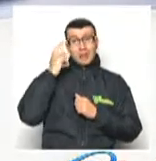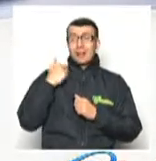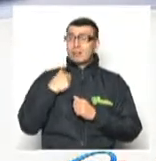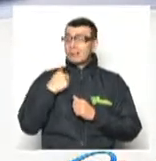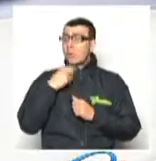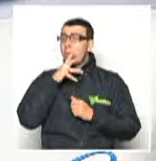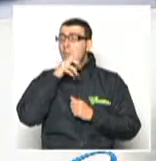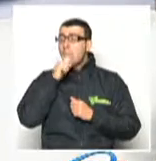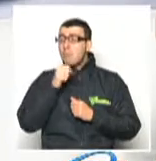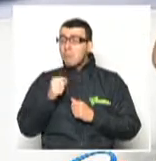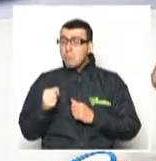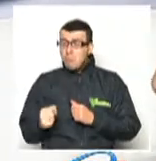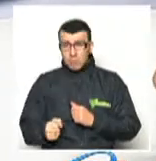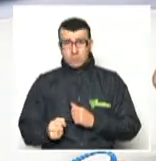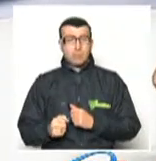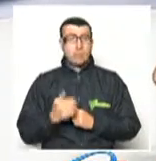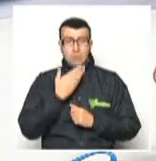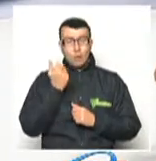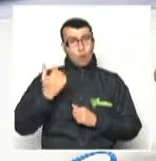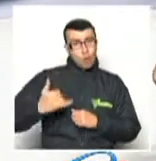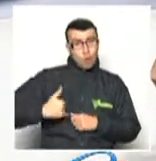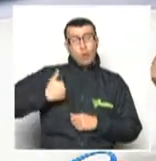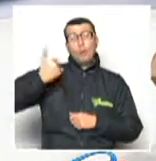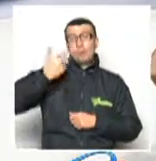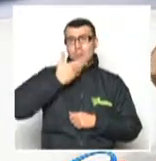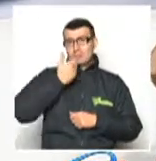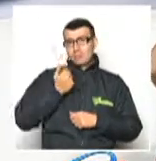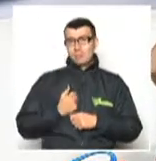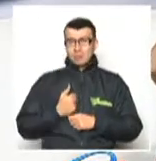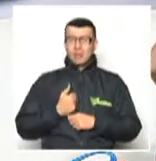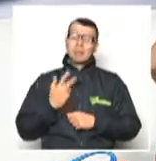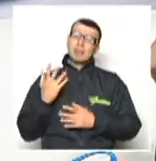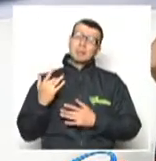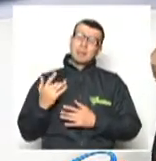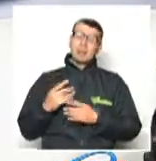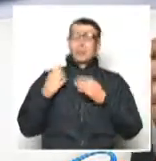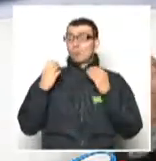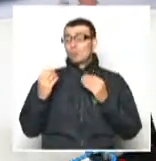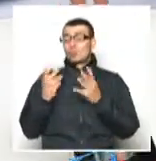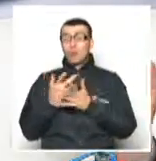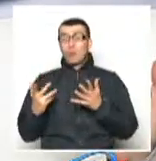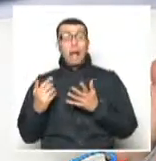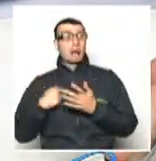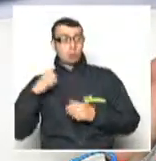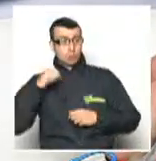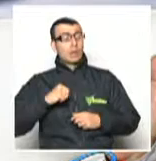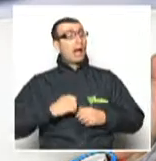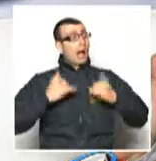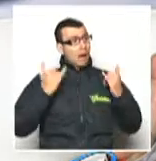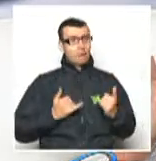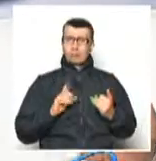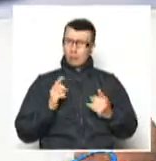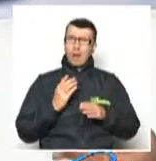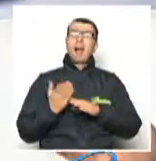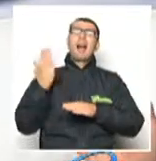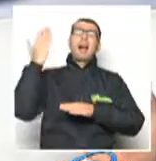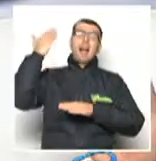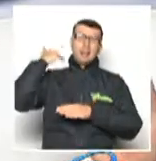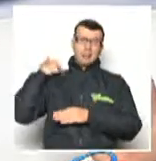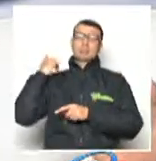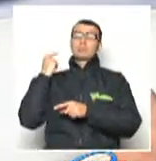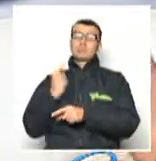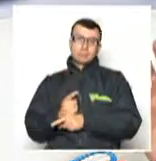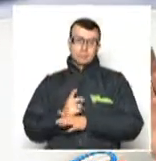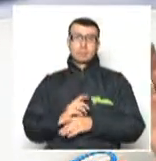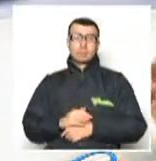desenvejecer, sino en rejuvenecer. No esperar que pase tantas cosas para decir, ahora sí me lo voy a hacer. Como dicen